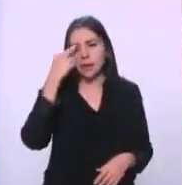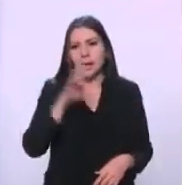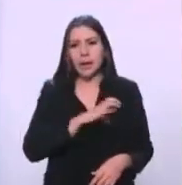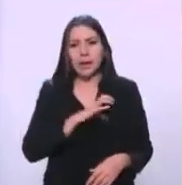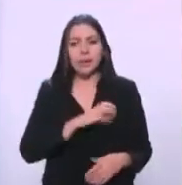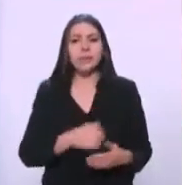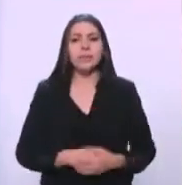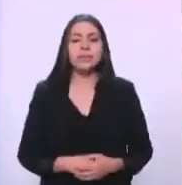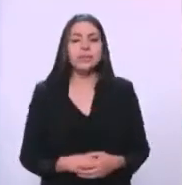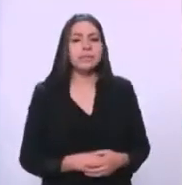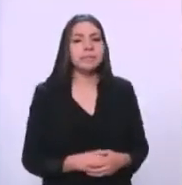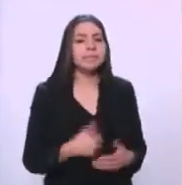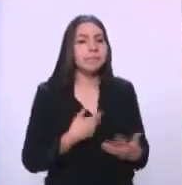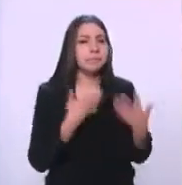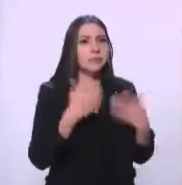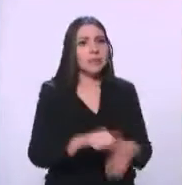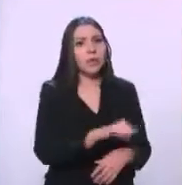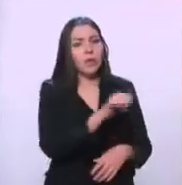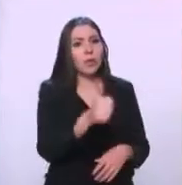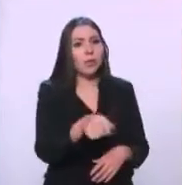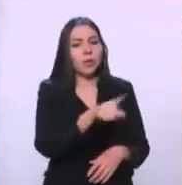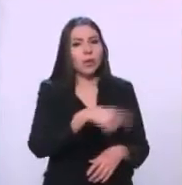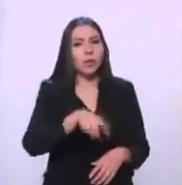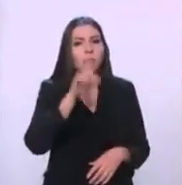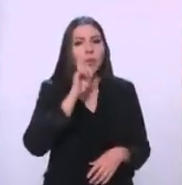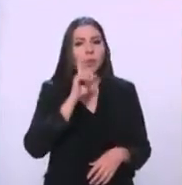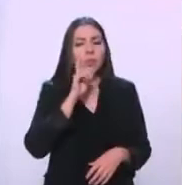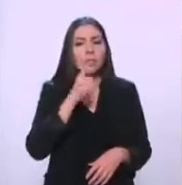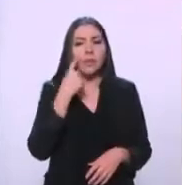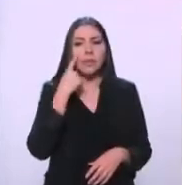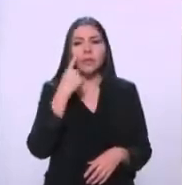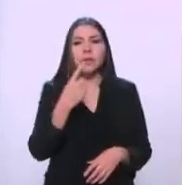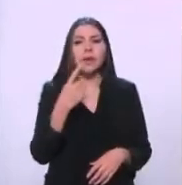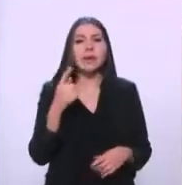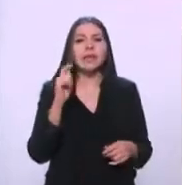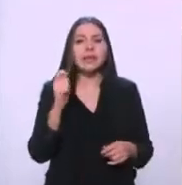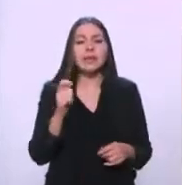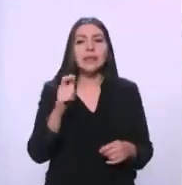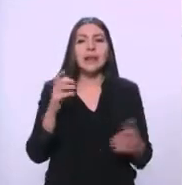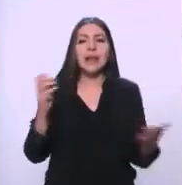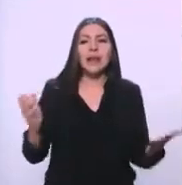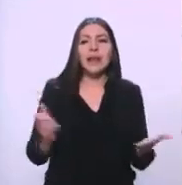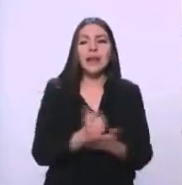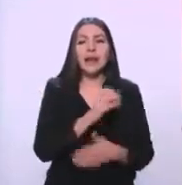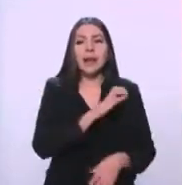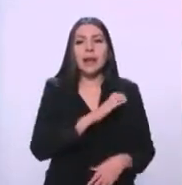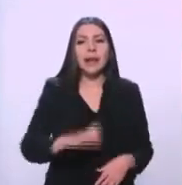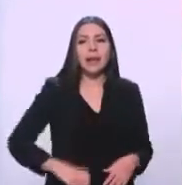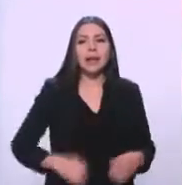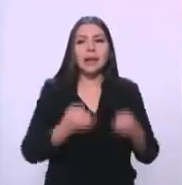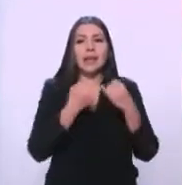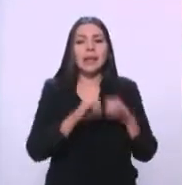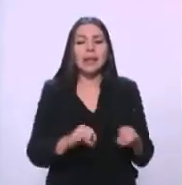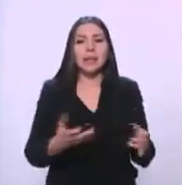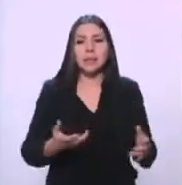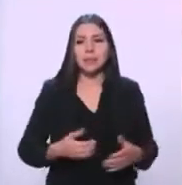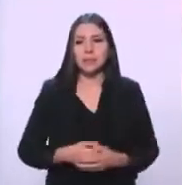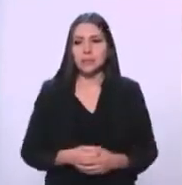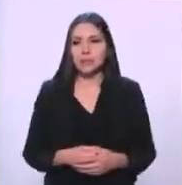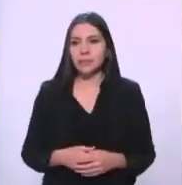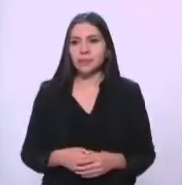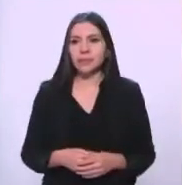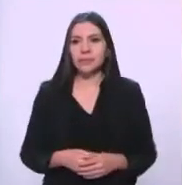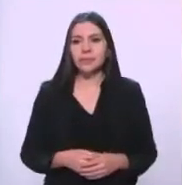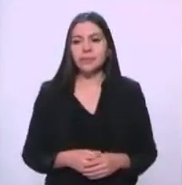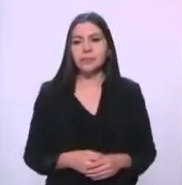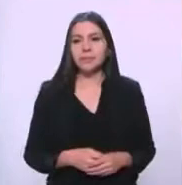Quiero que otras mujeres vean qué implica hacer política en la calle, qué significa ganar una candidatura independiente.